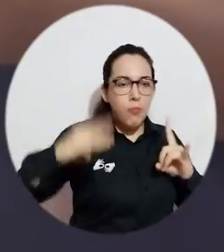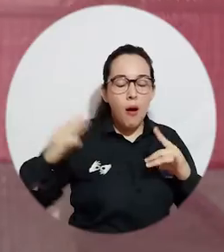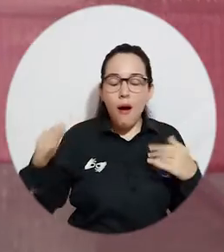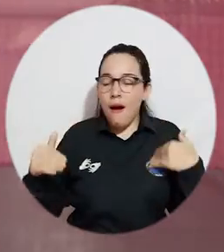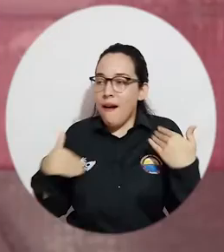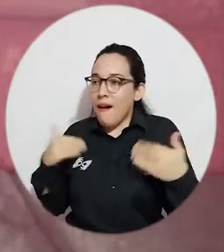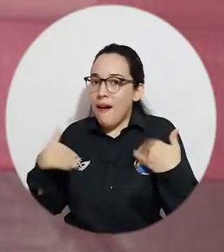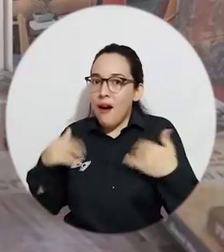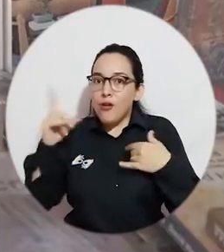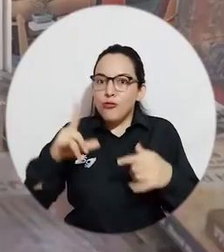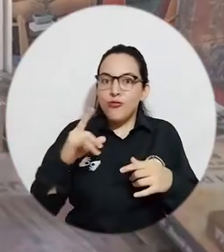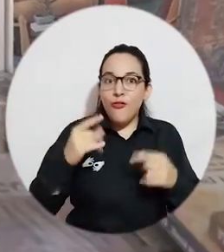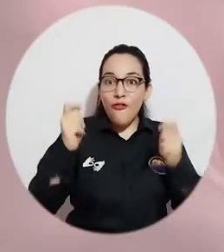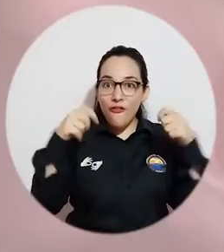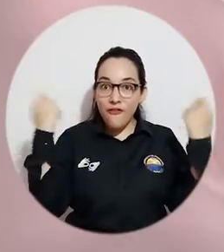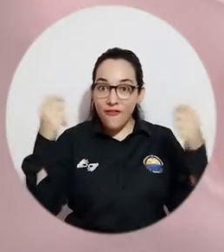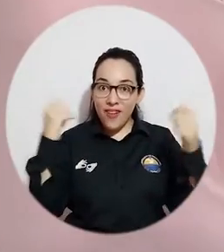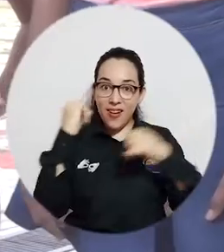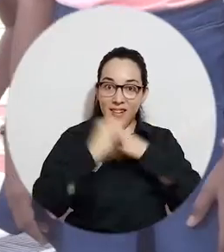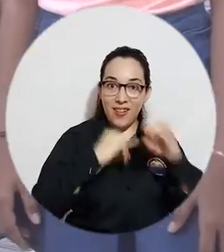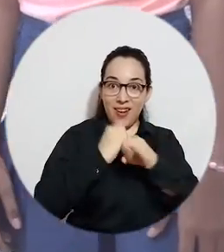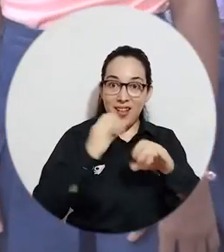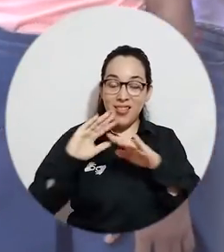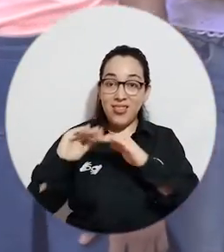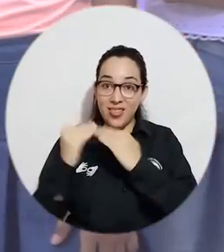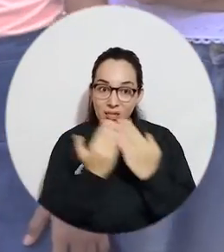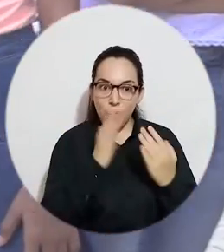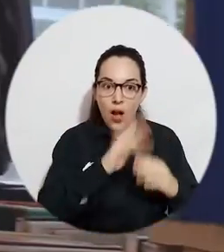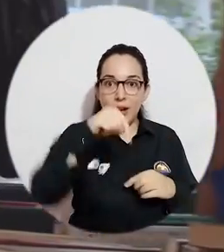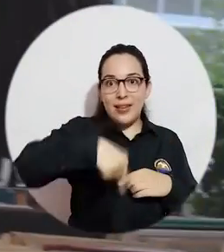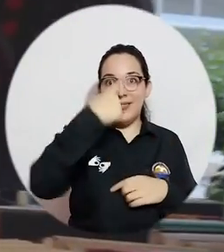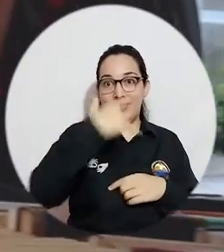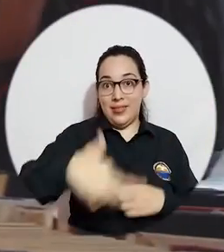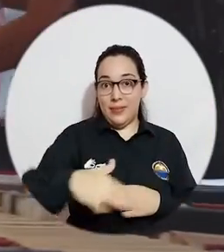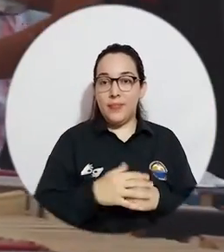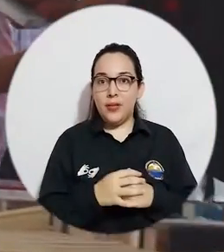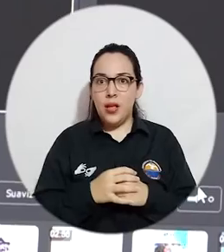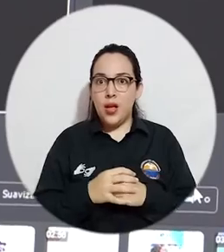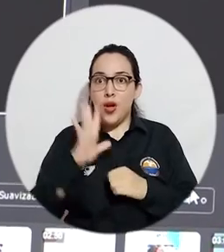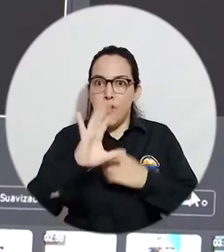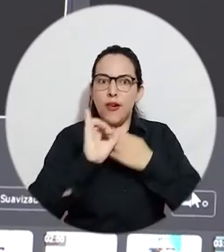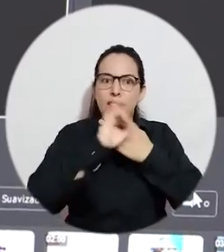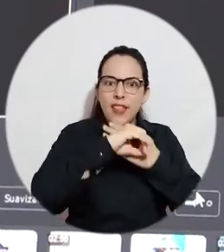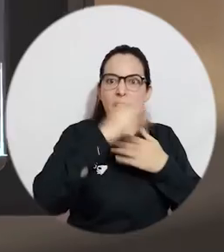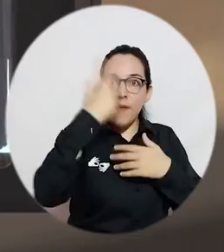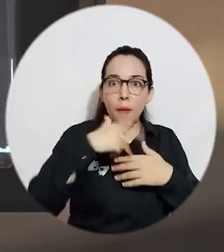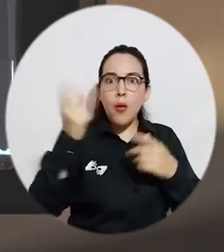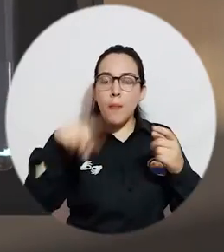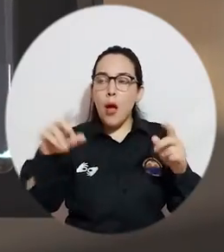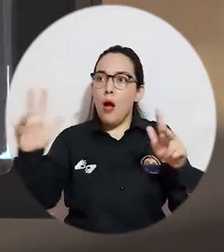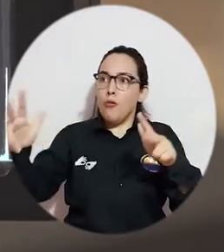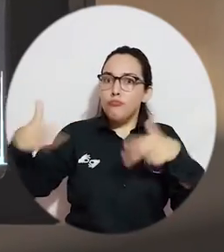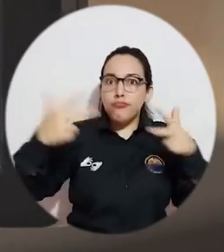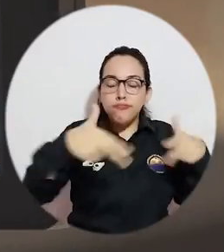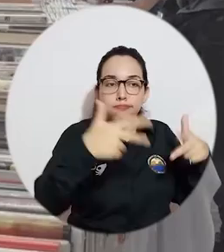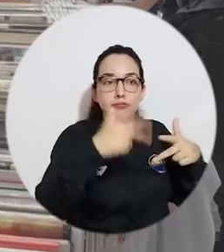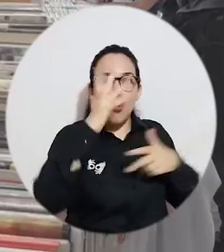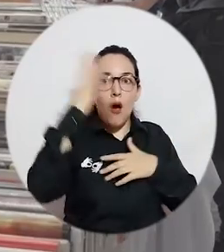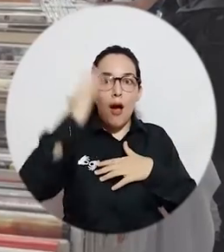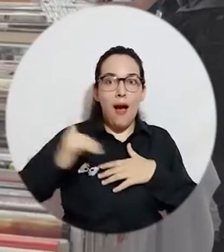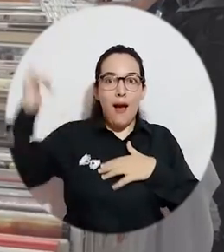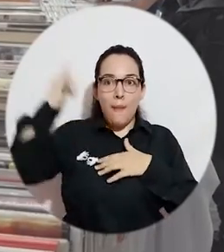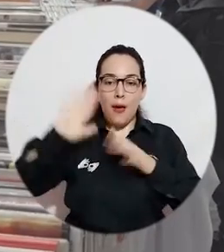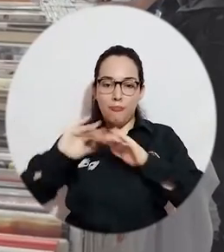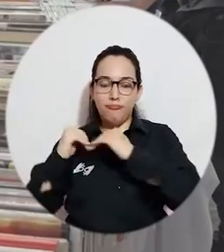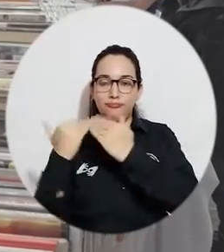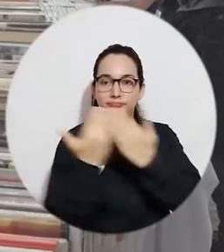para disfrutar de la Feria Internacional del Libro, las Artes y la Cultura de Santa Marta. Las redes sociales también recibieron a miles de fanáticos de la academia y